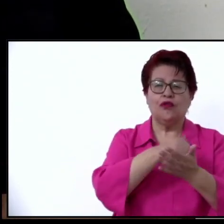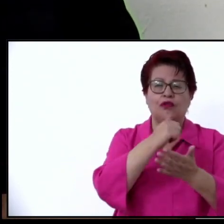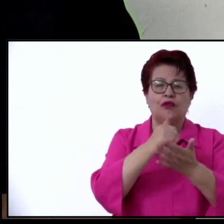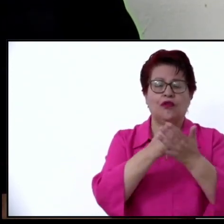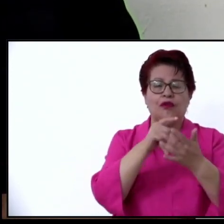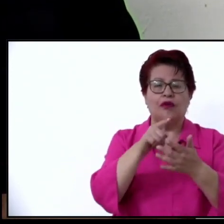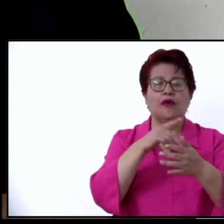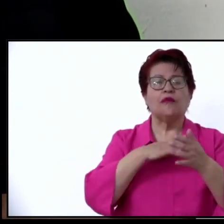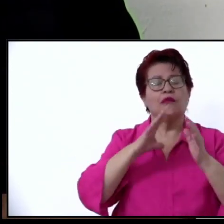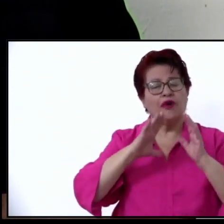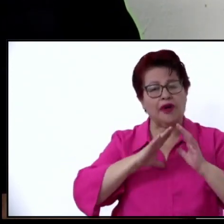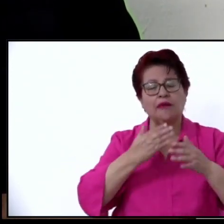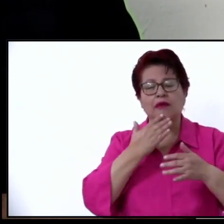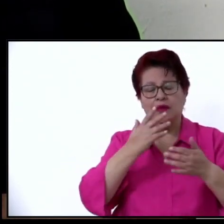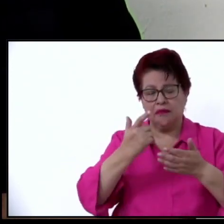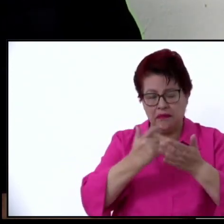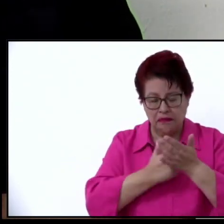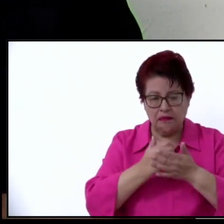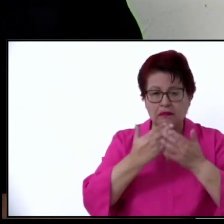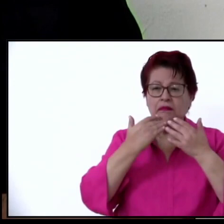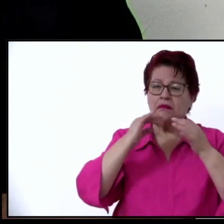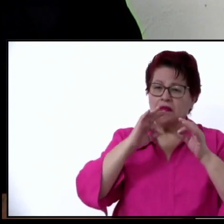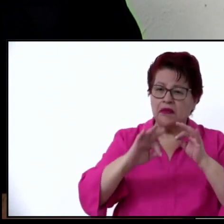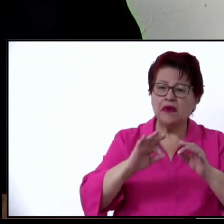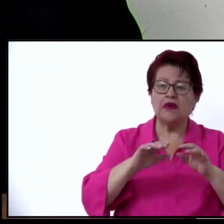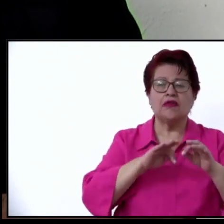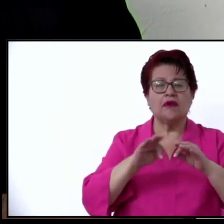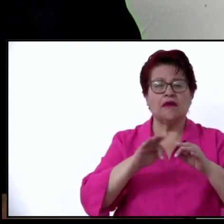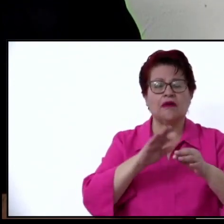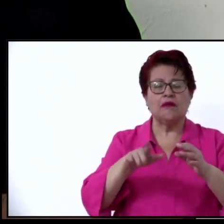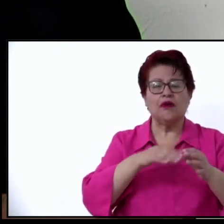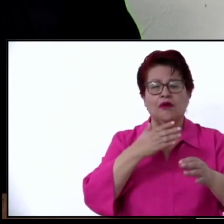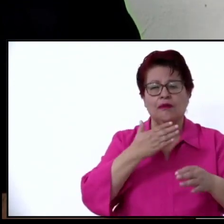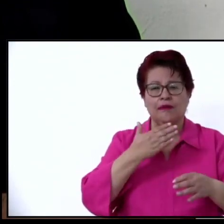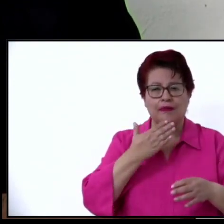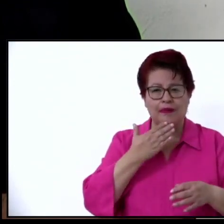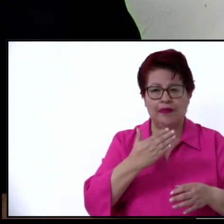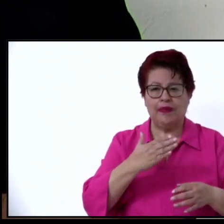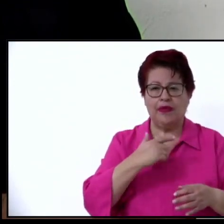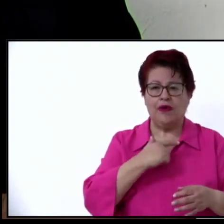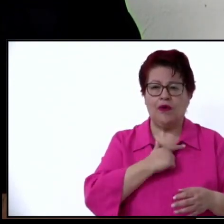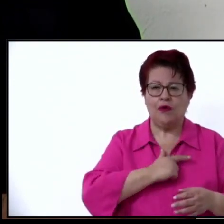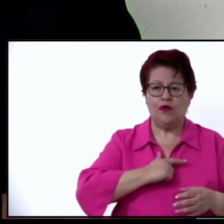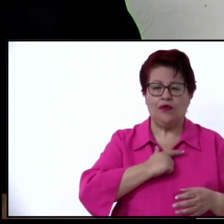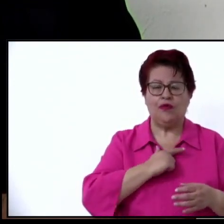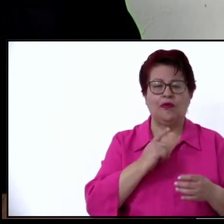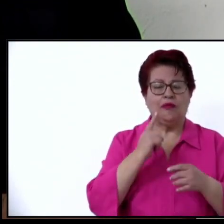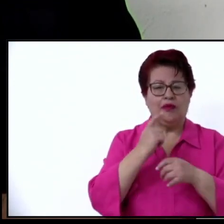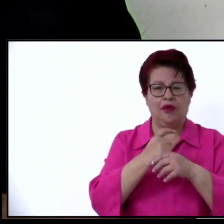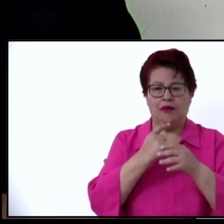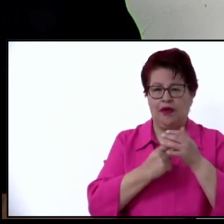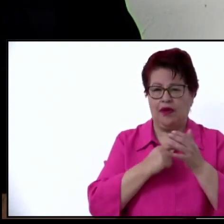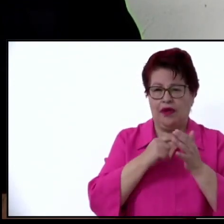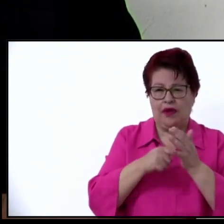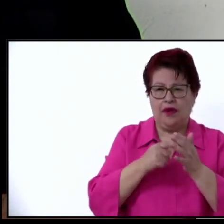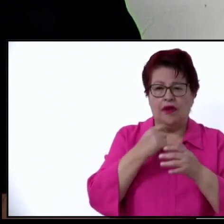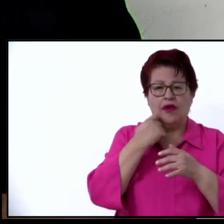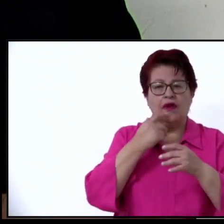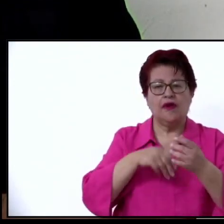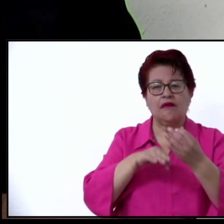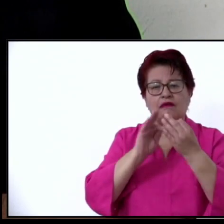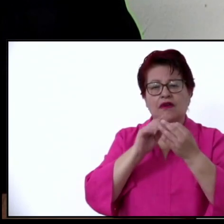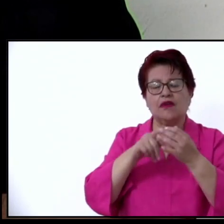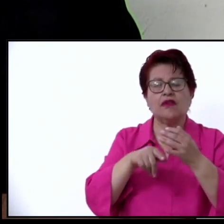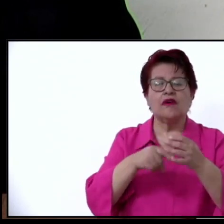ciudadanos prosperen y disfruten de una vida laboral satisfactoria. En primer lugar, quiero destacar su labor al frente